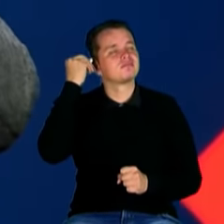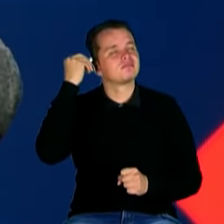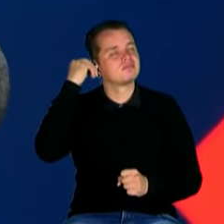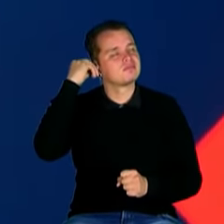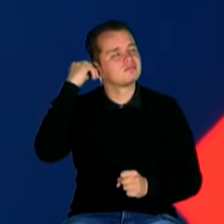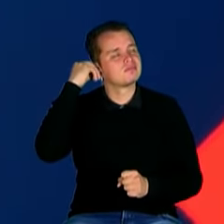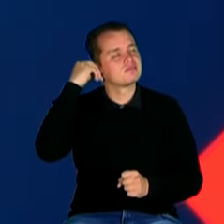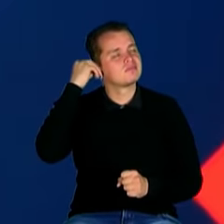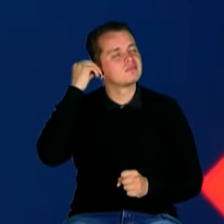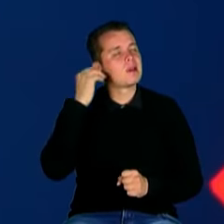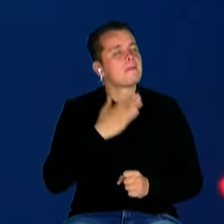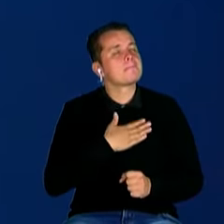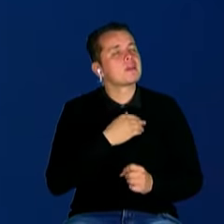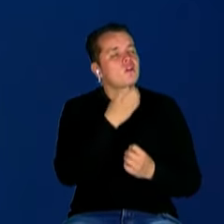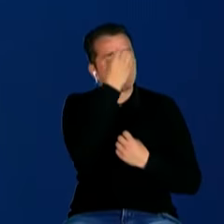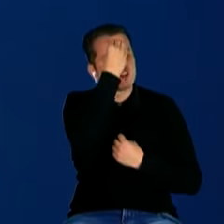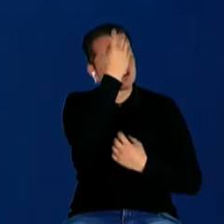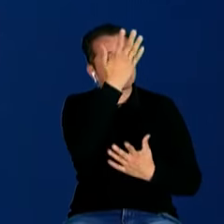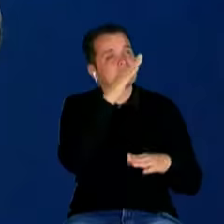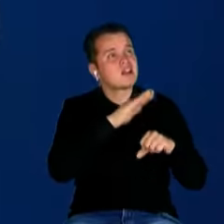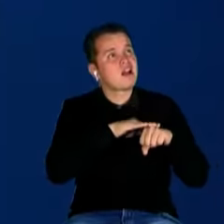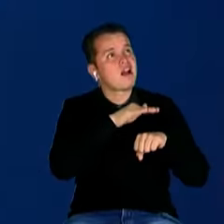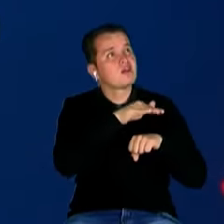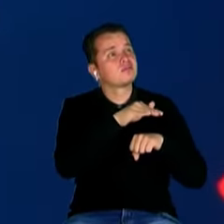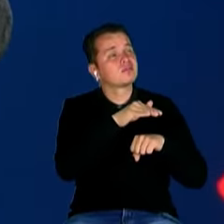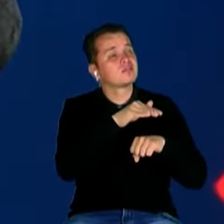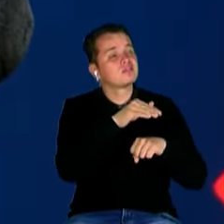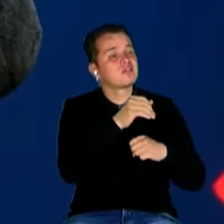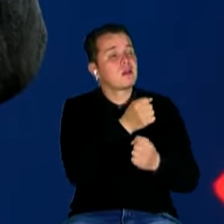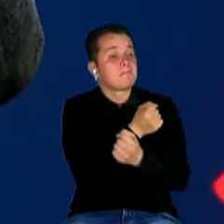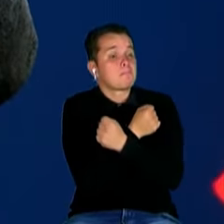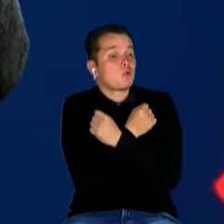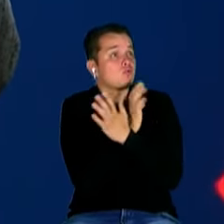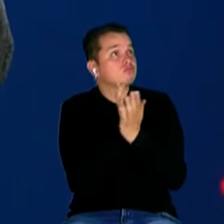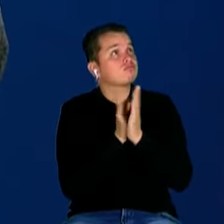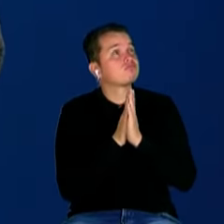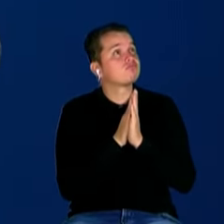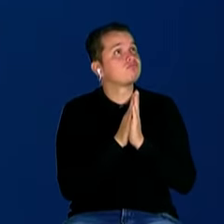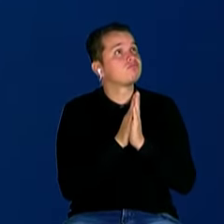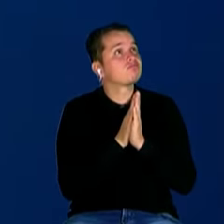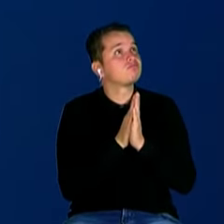nuestra obediencia tiene que ser a causa de amor hacia ti.